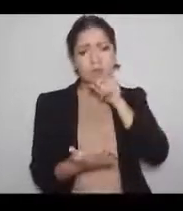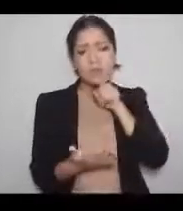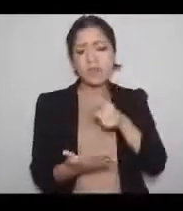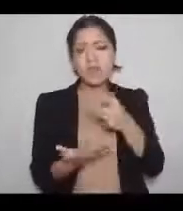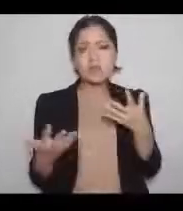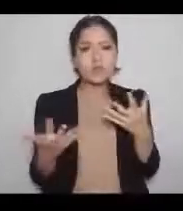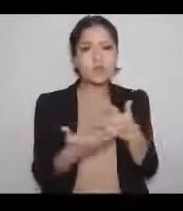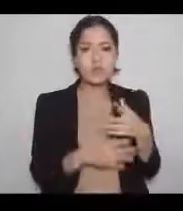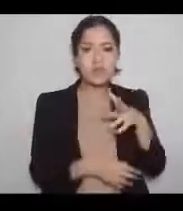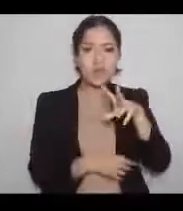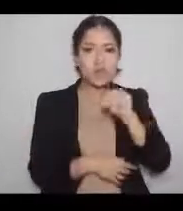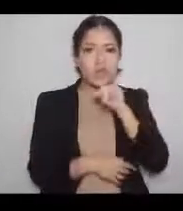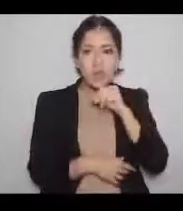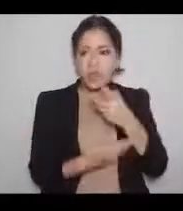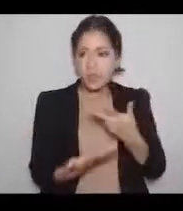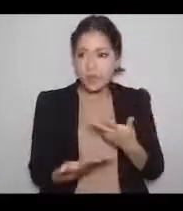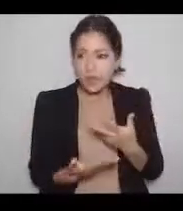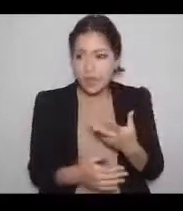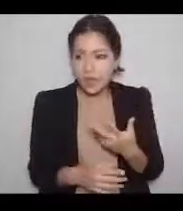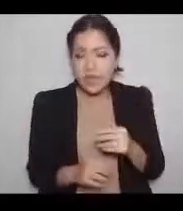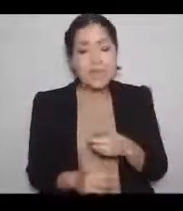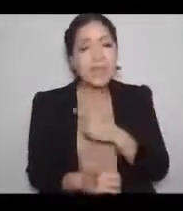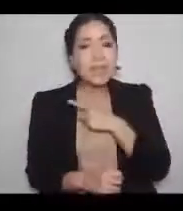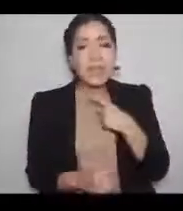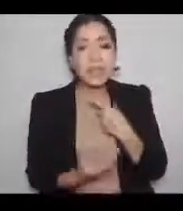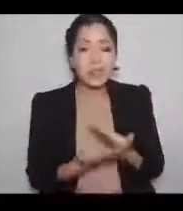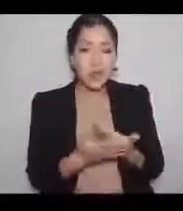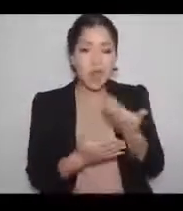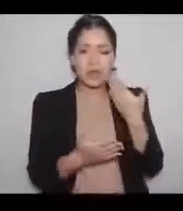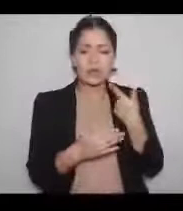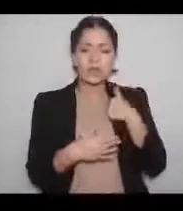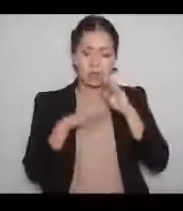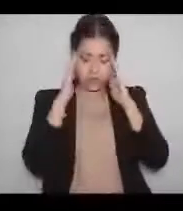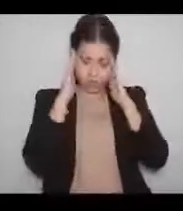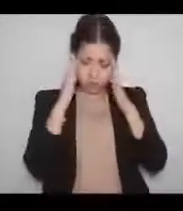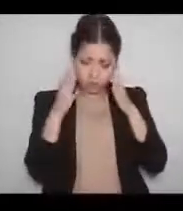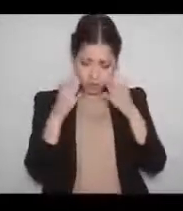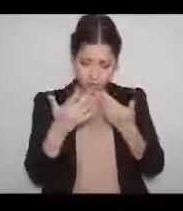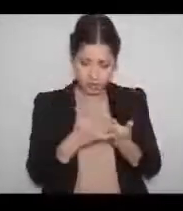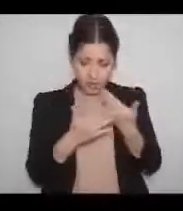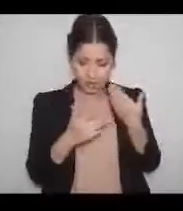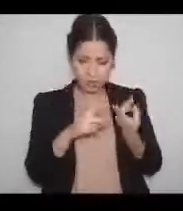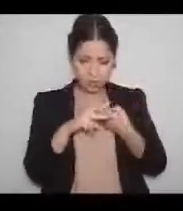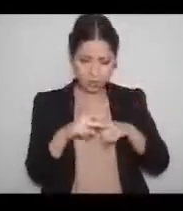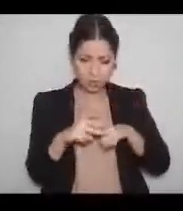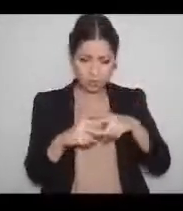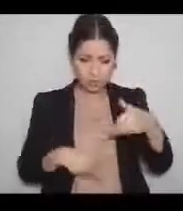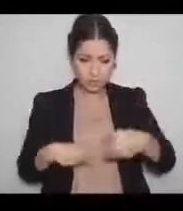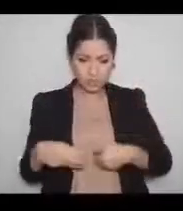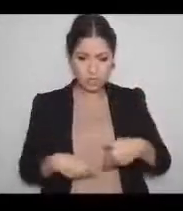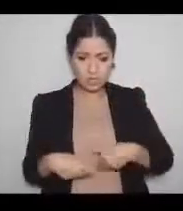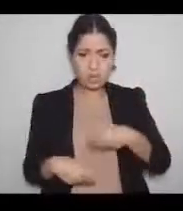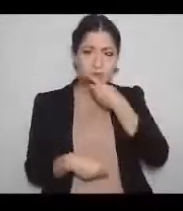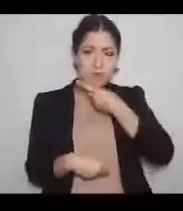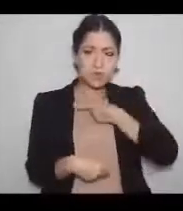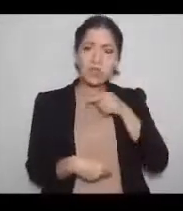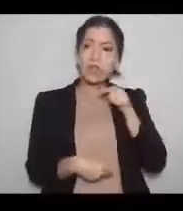sea supersticioso. Estaba concentrándome y vino a hablar de su próximo montaje. Me dijo que tú serías